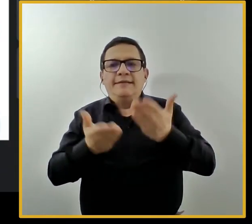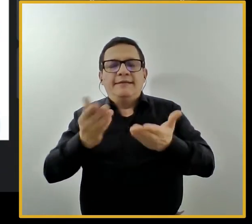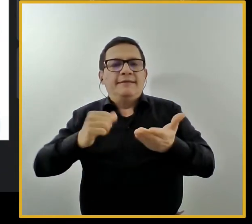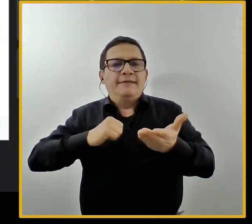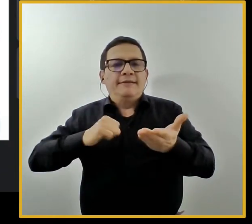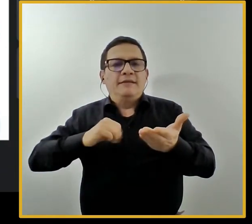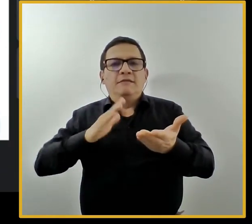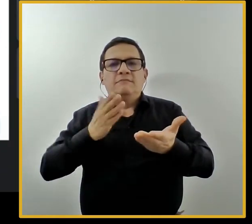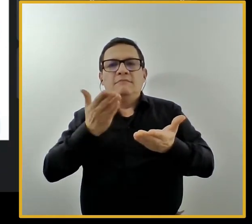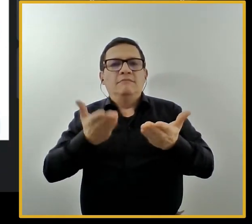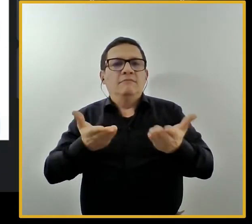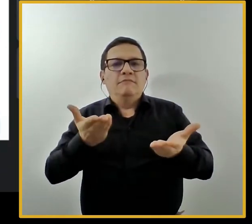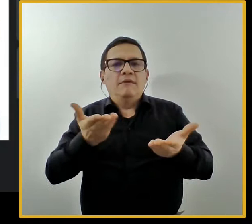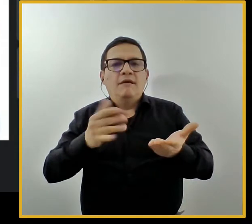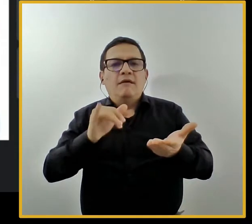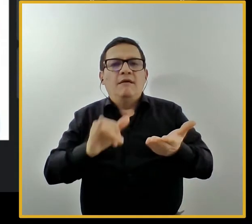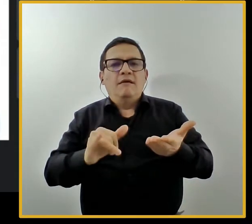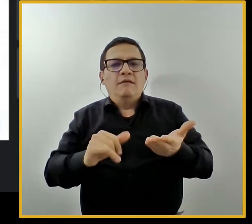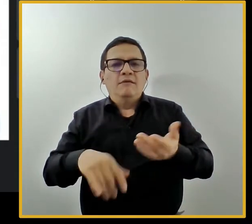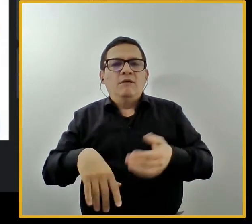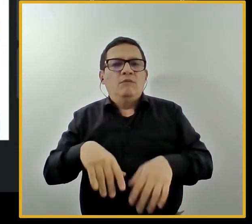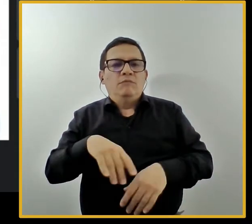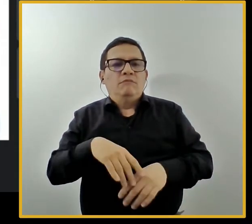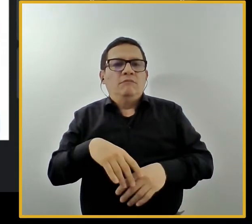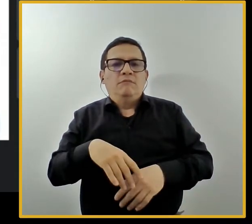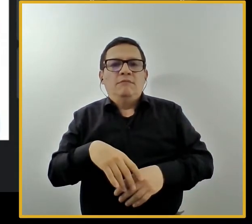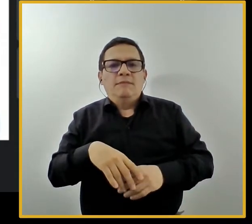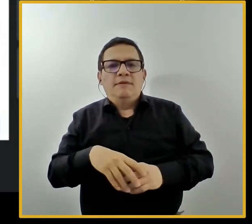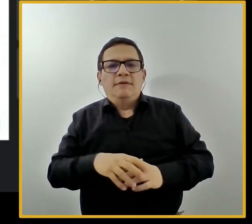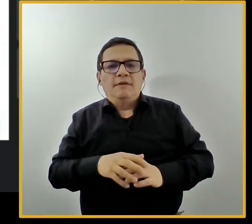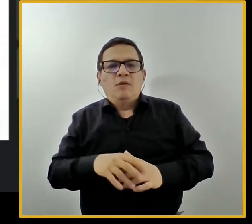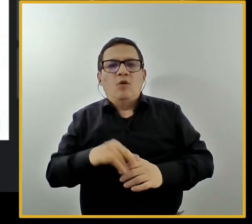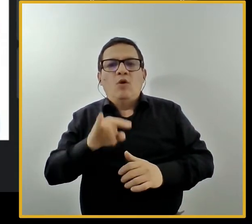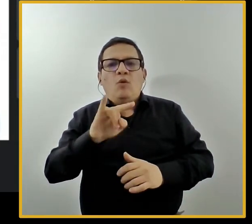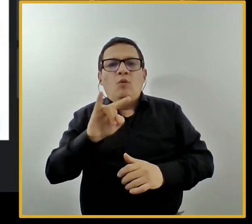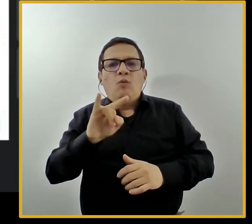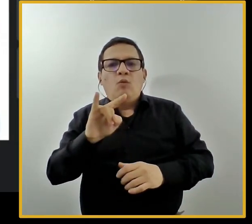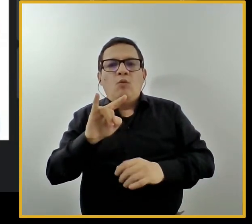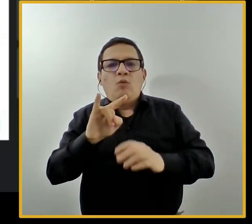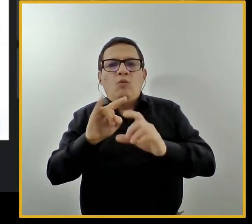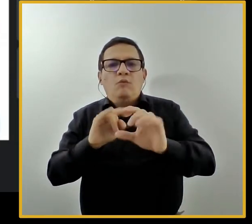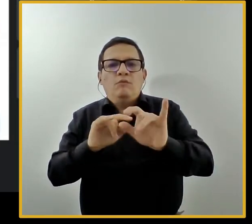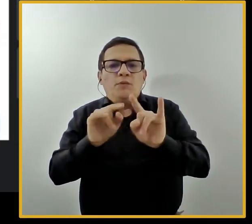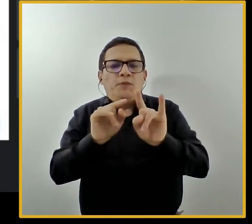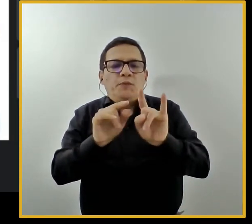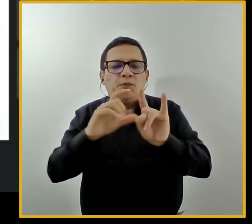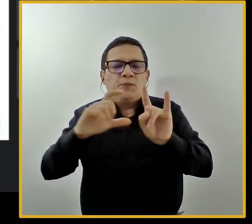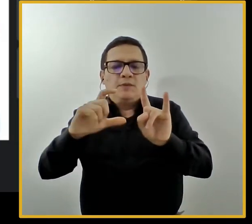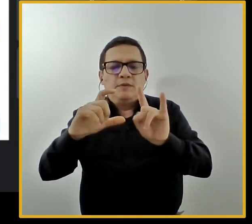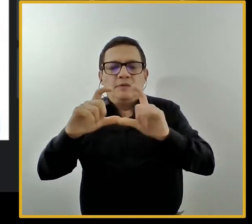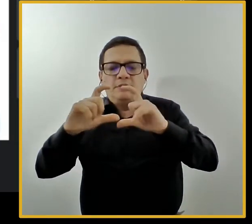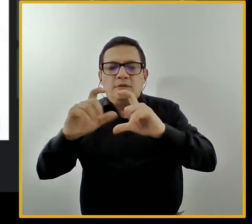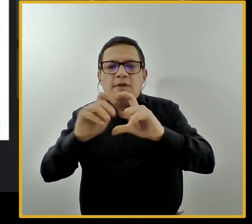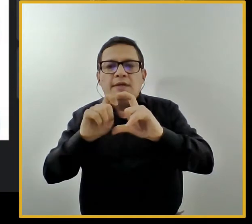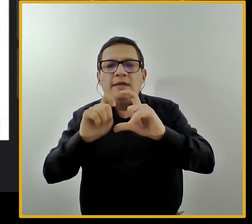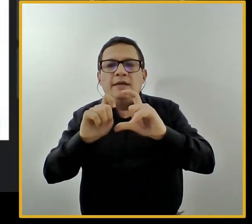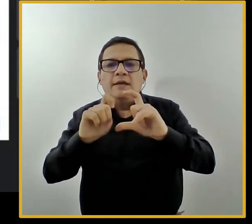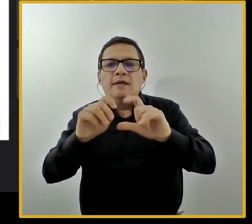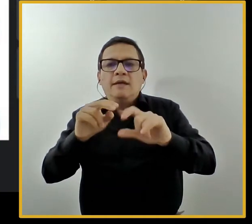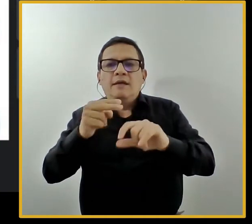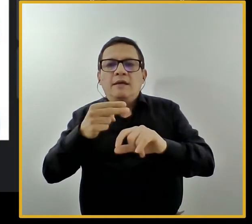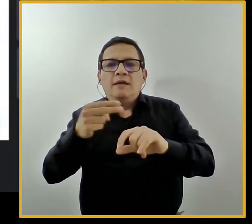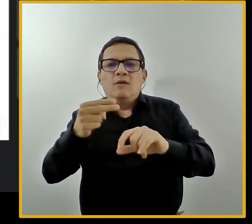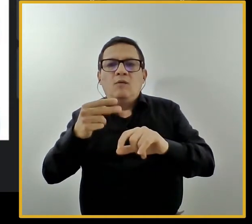que U de X, pues aquí tenemos que U de X es a la menos